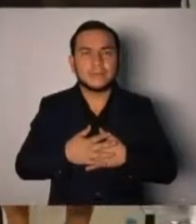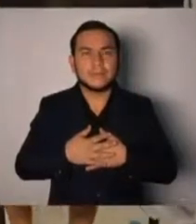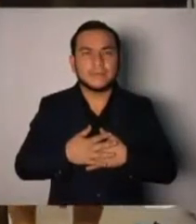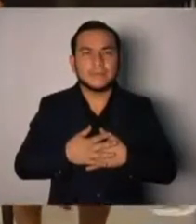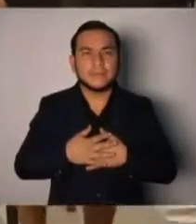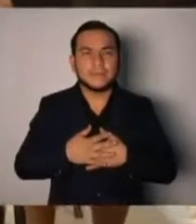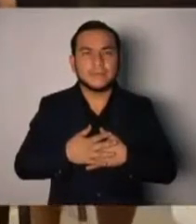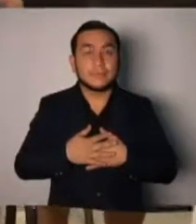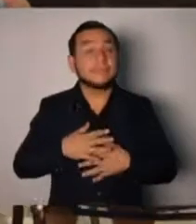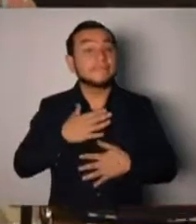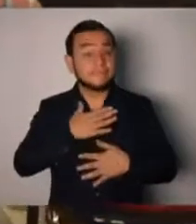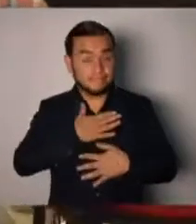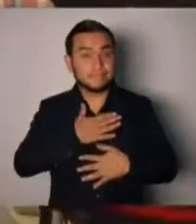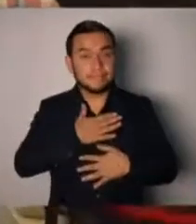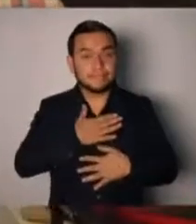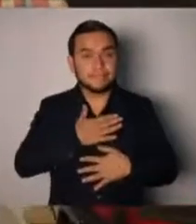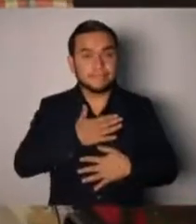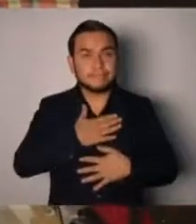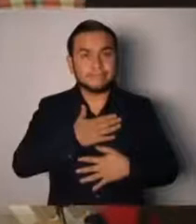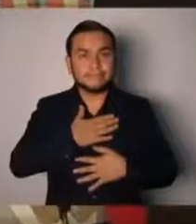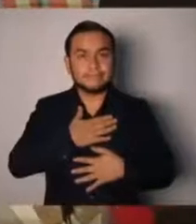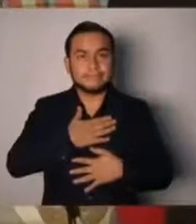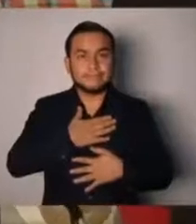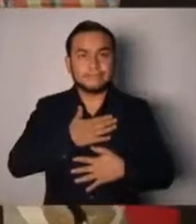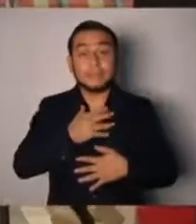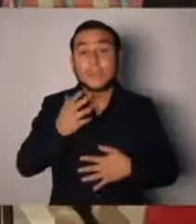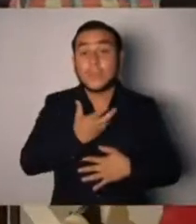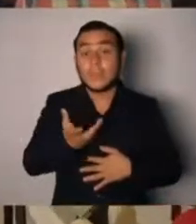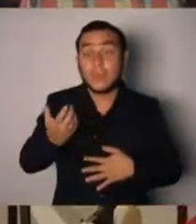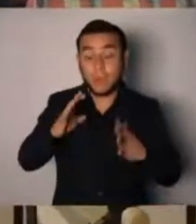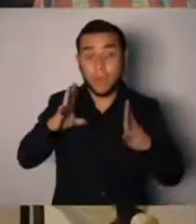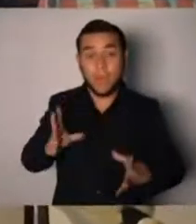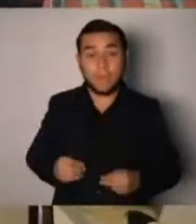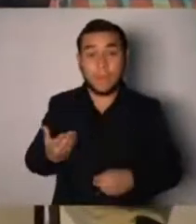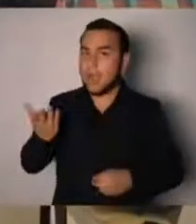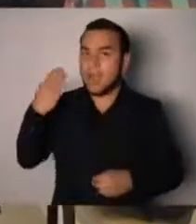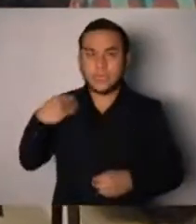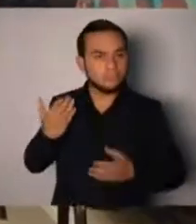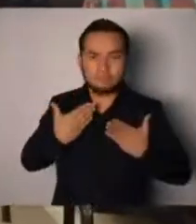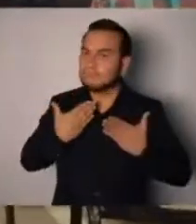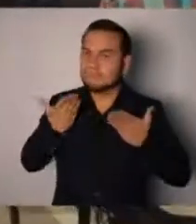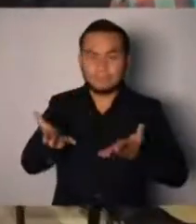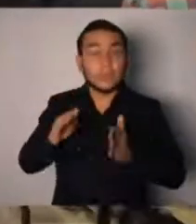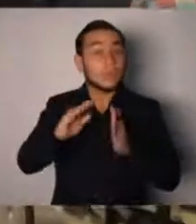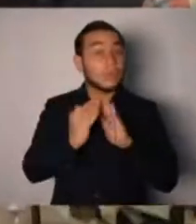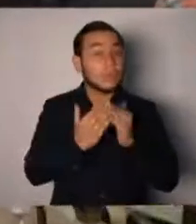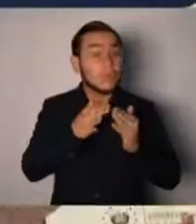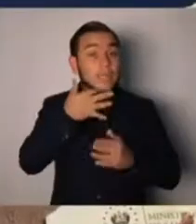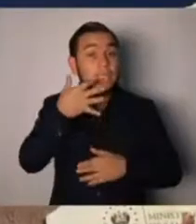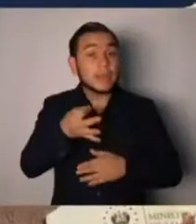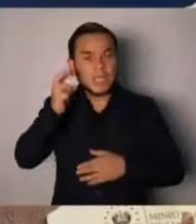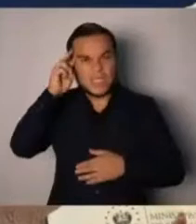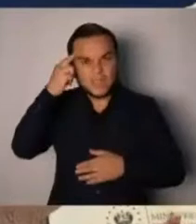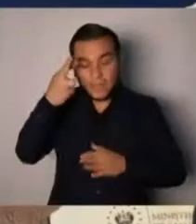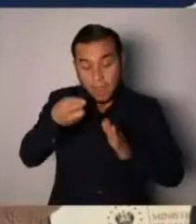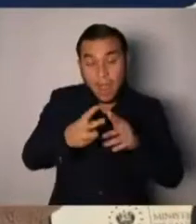y va a tener lo que todos los gobiernos anteriores les negaron y cuando hablamos de reparación no